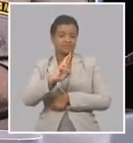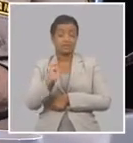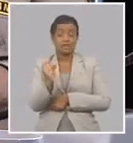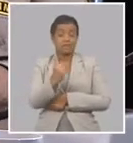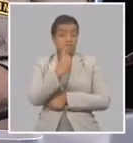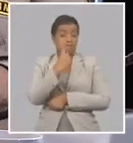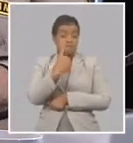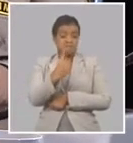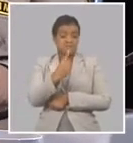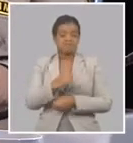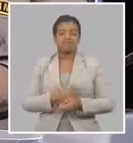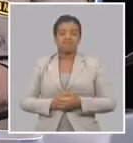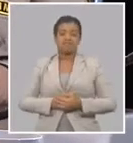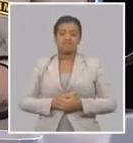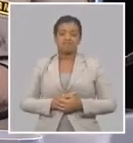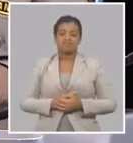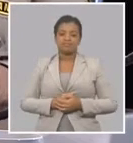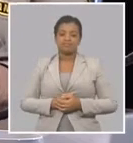lugar